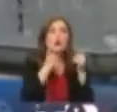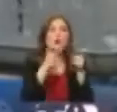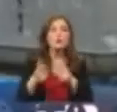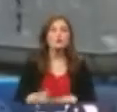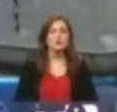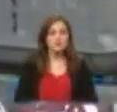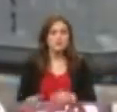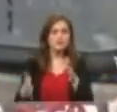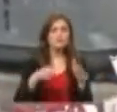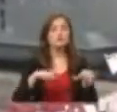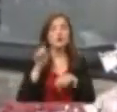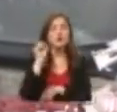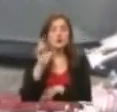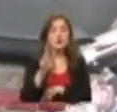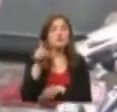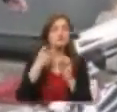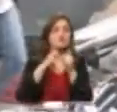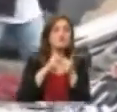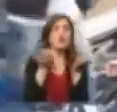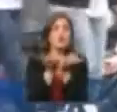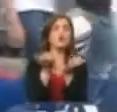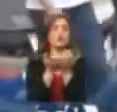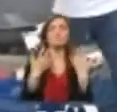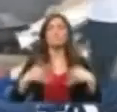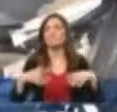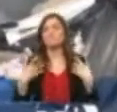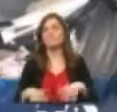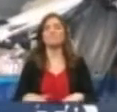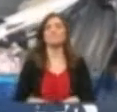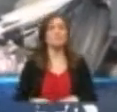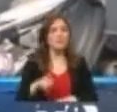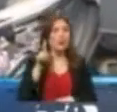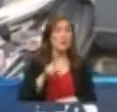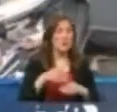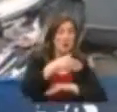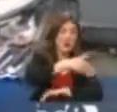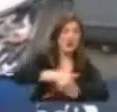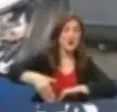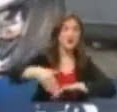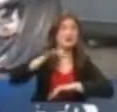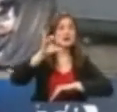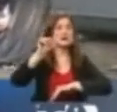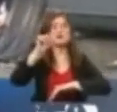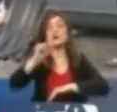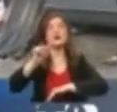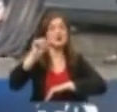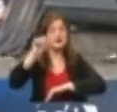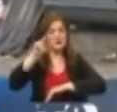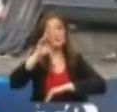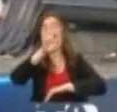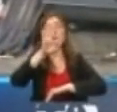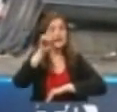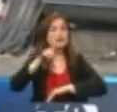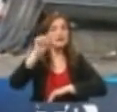y aquí en el sur de la ciudad el problema de la basura también es evidente en menos de una cuadra en las calles yanza y chicaña la